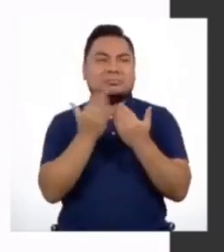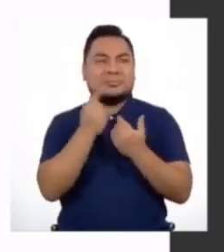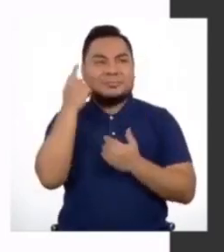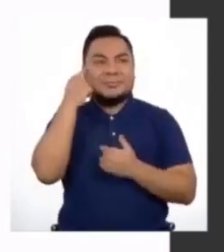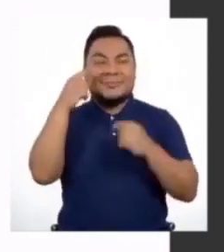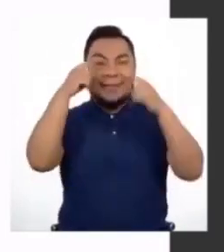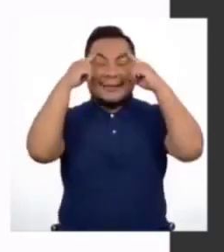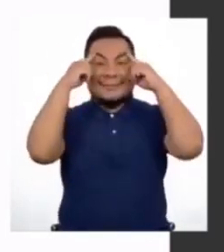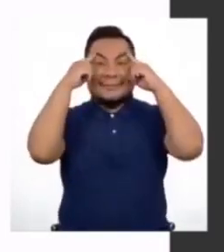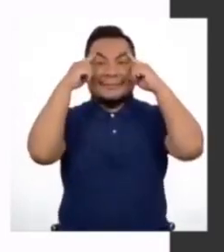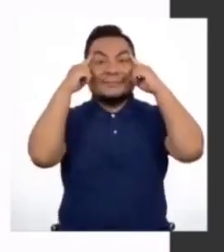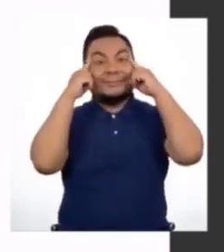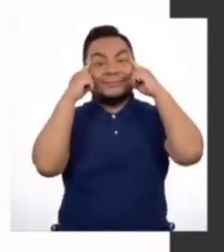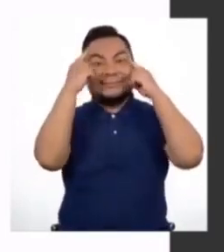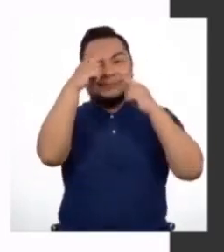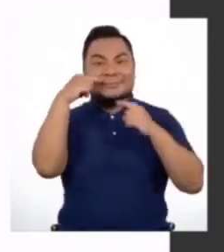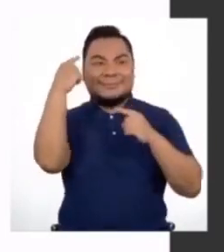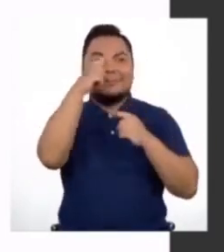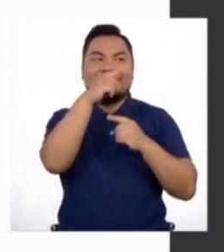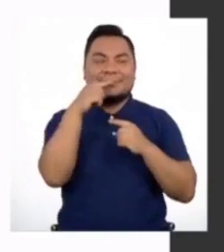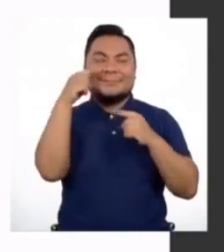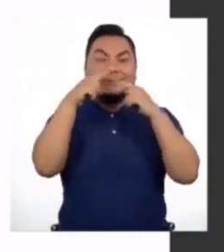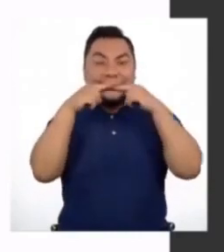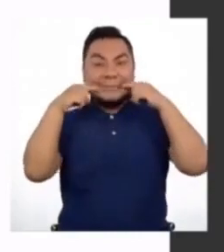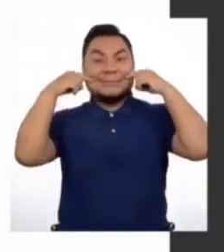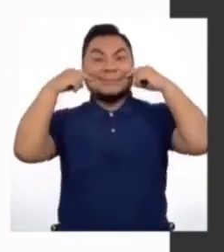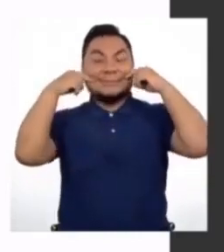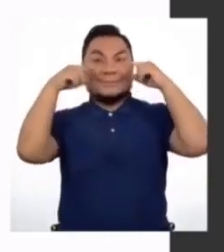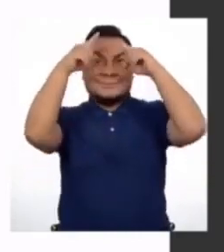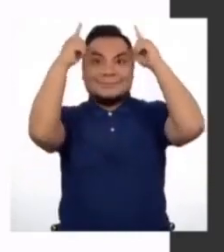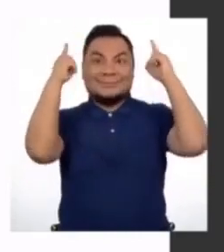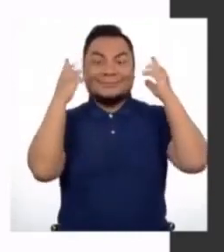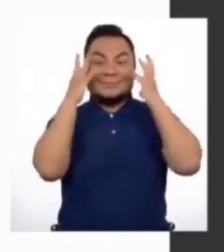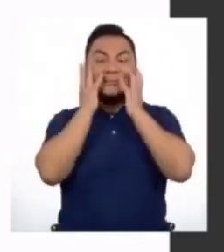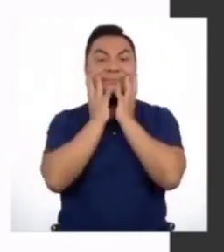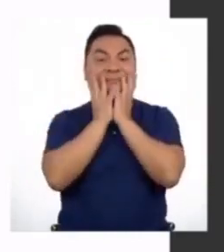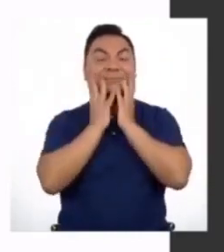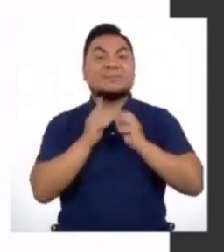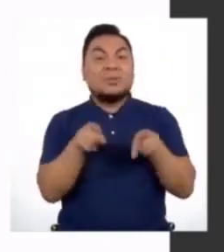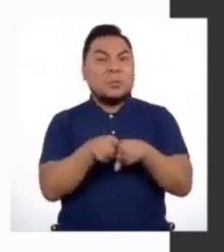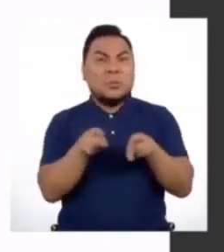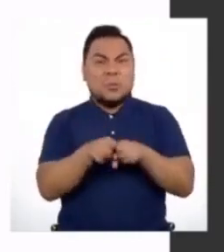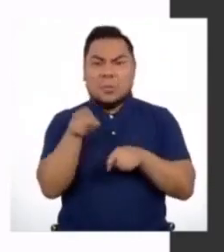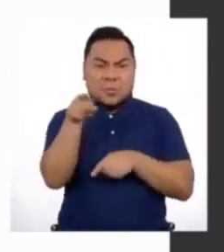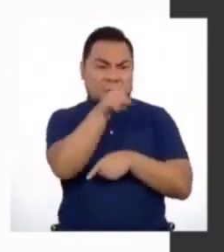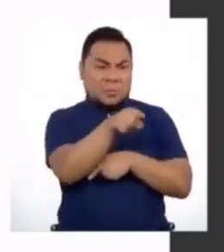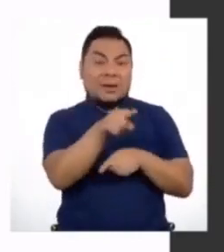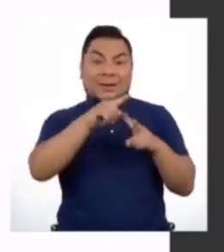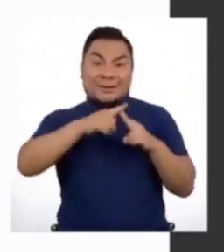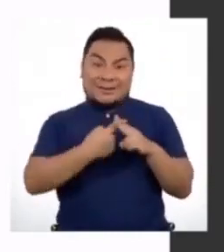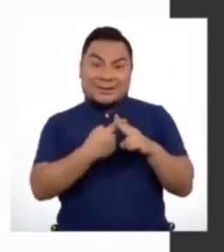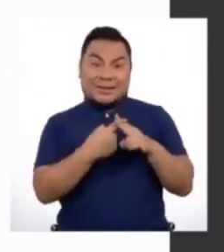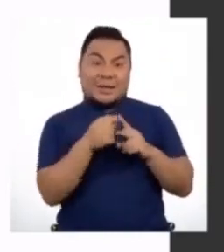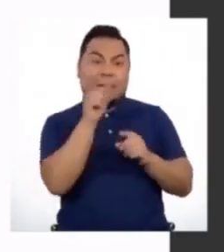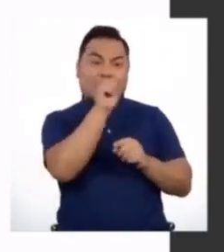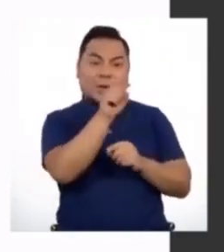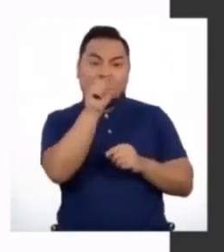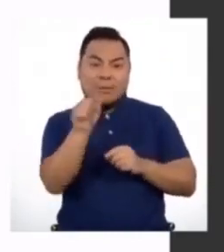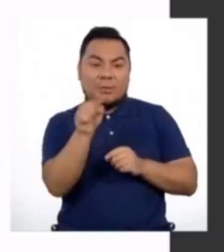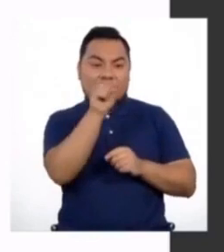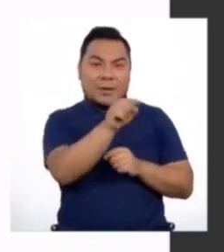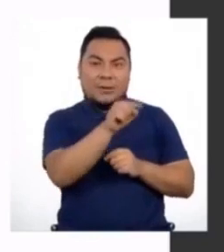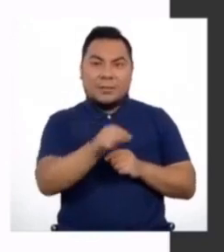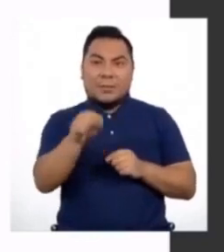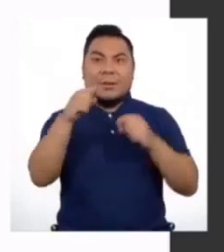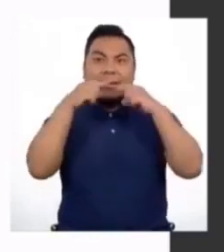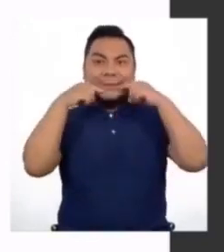luego vamos a hacer algo más realista. Entonces podremos ejecutar la misma teoría inicial, el concepto